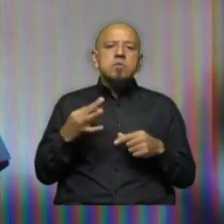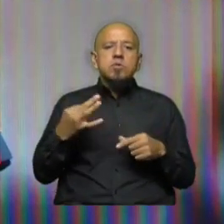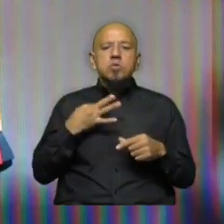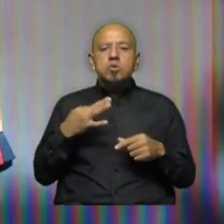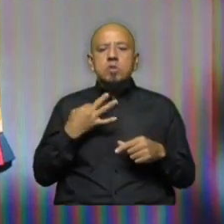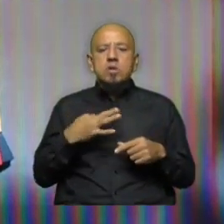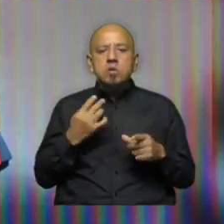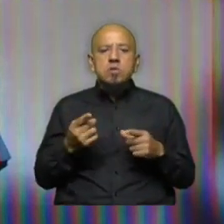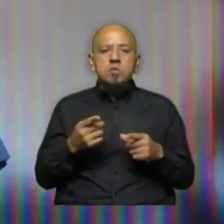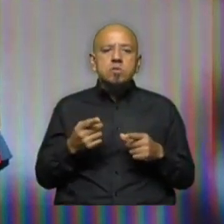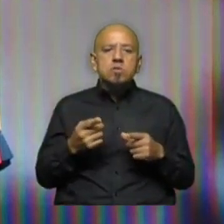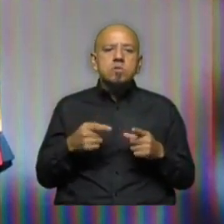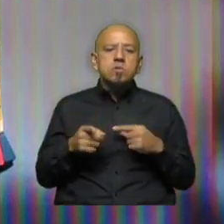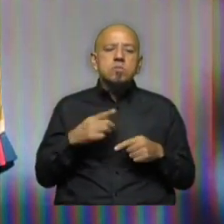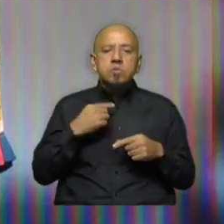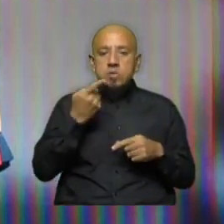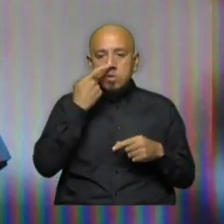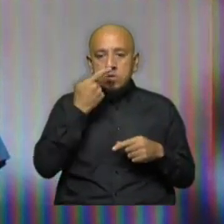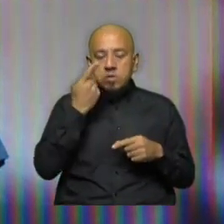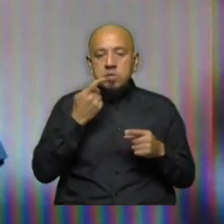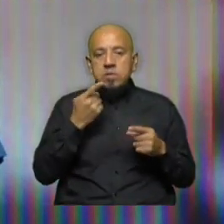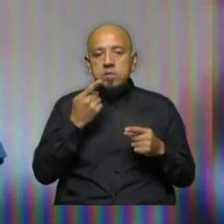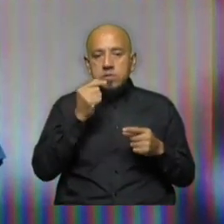allá. Es muy interesante. Y